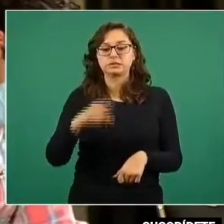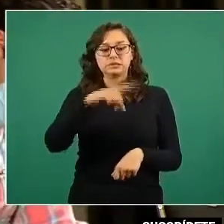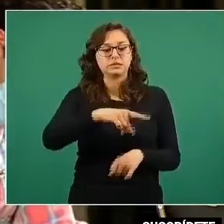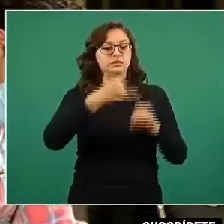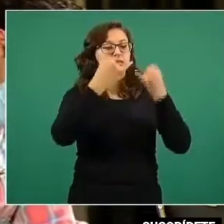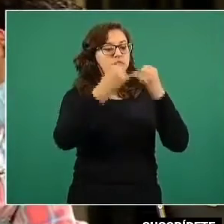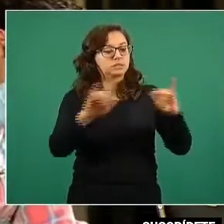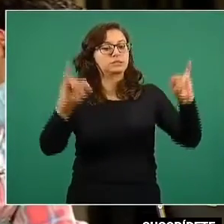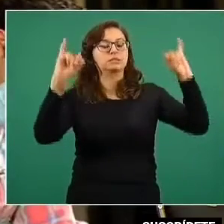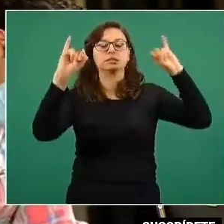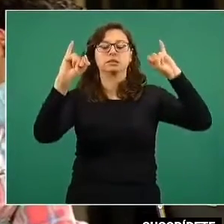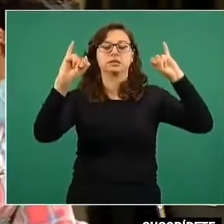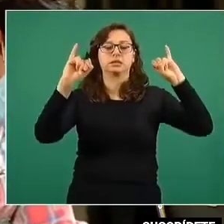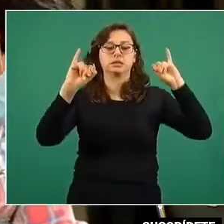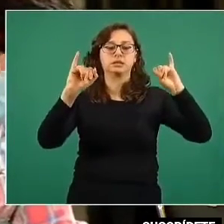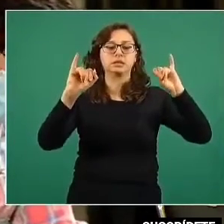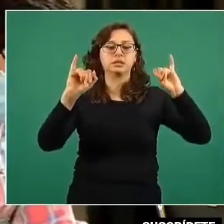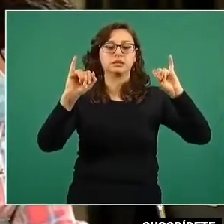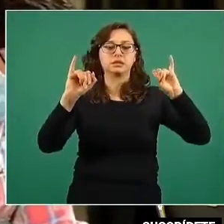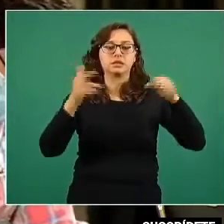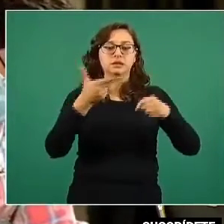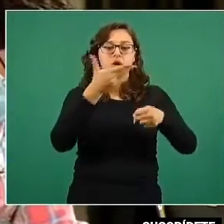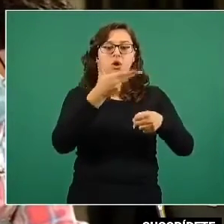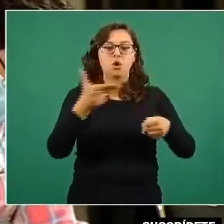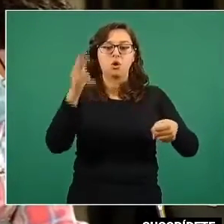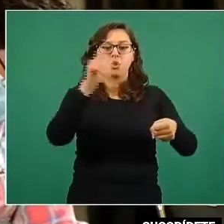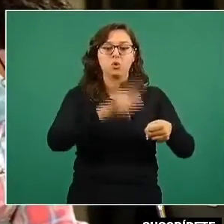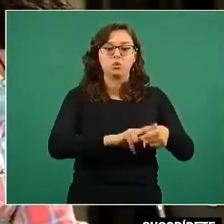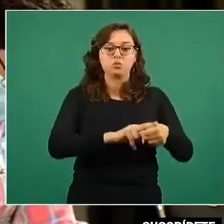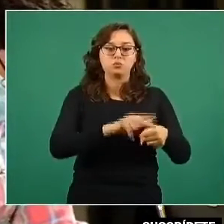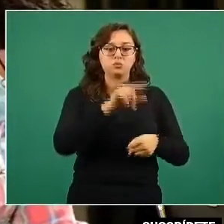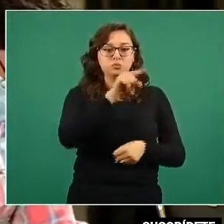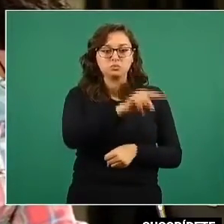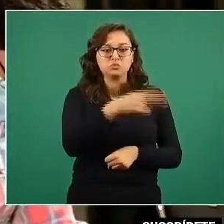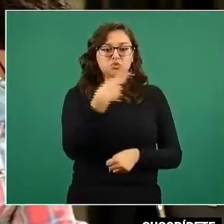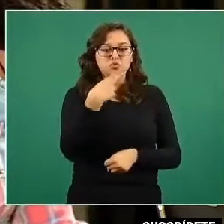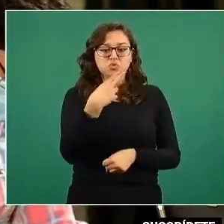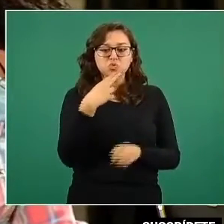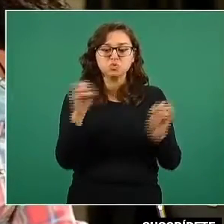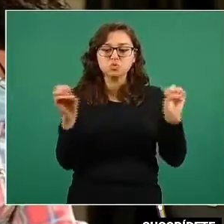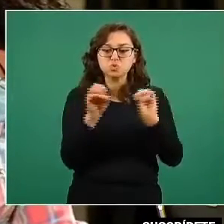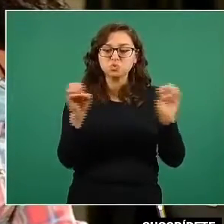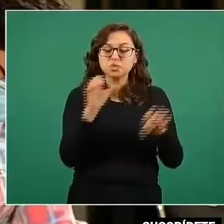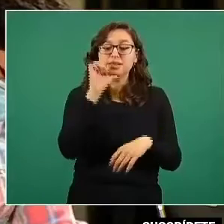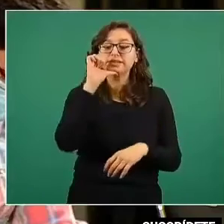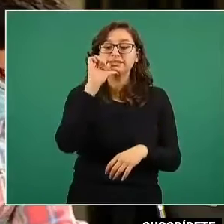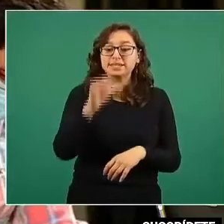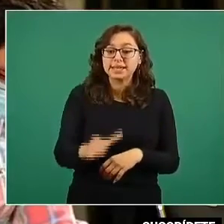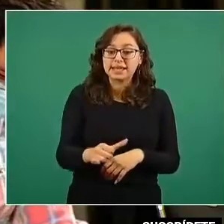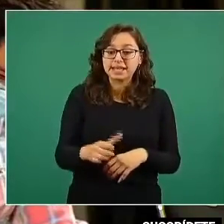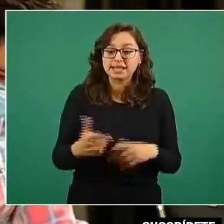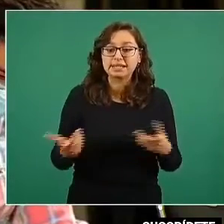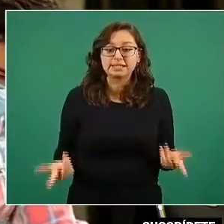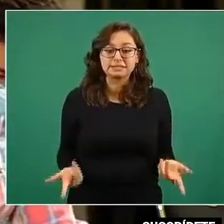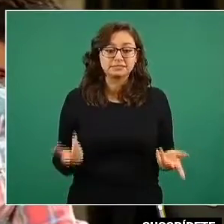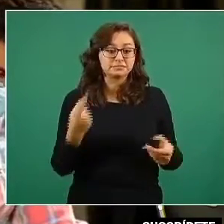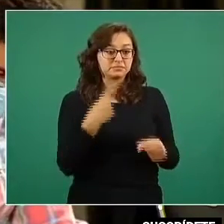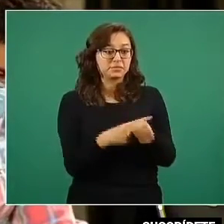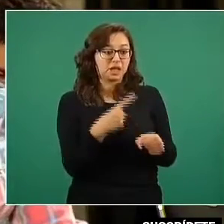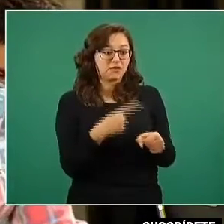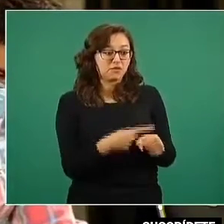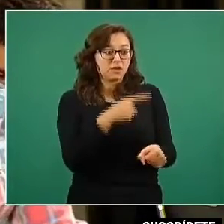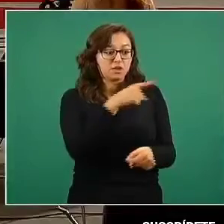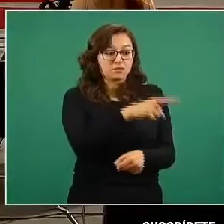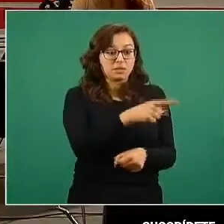Nezahualcóyotl, un hospital que no se le ha dado uso. Entonces, si estamos hablando que hay enfermos que están llenos